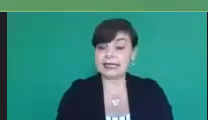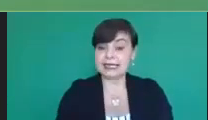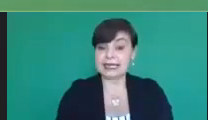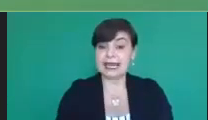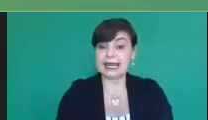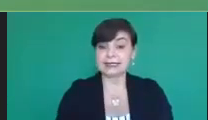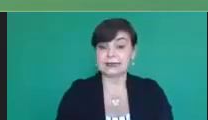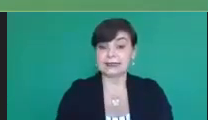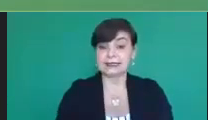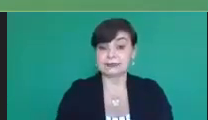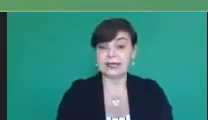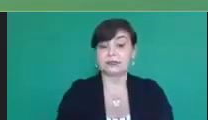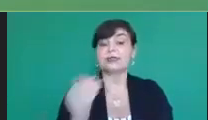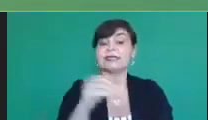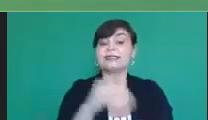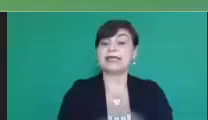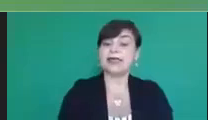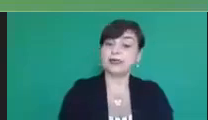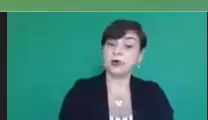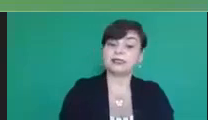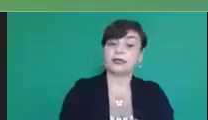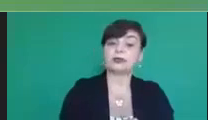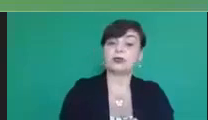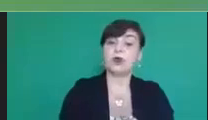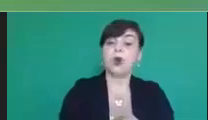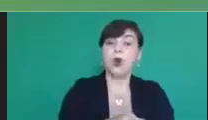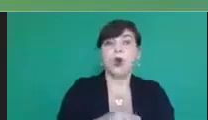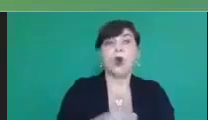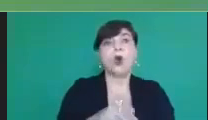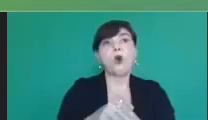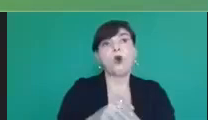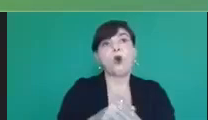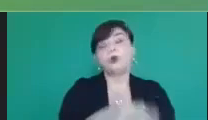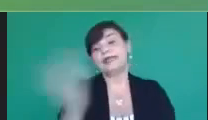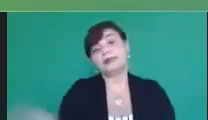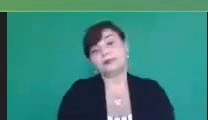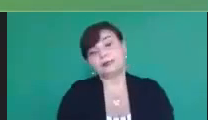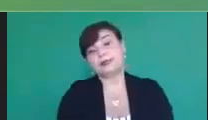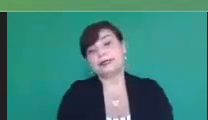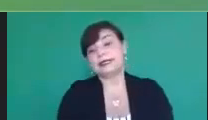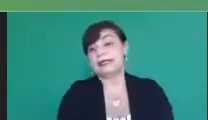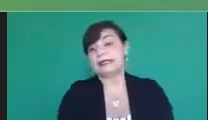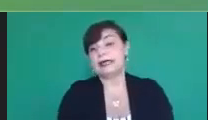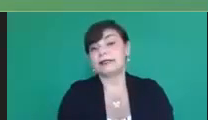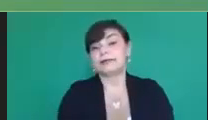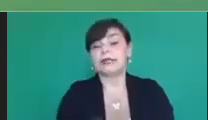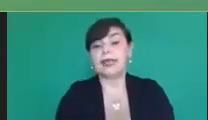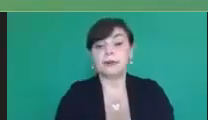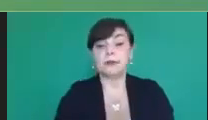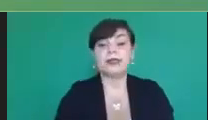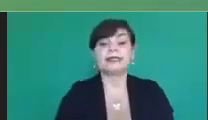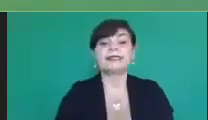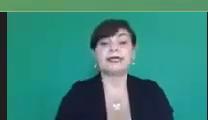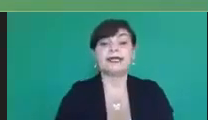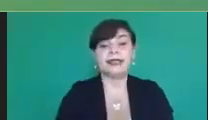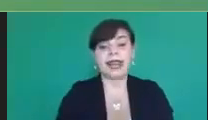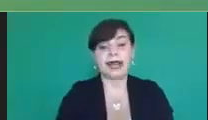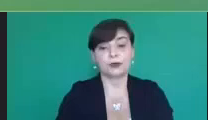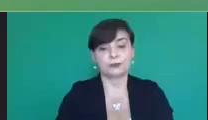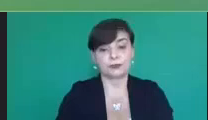decide el establecimiento, ya sea decomisándolo o con un tratamiento de letalidad que puede ser